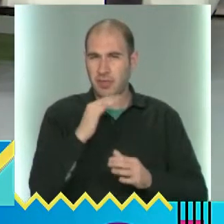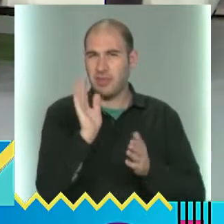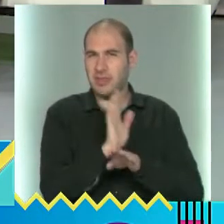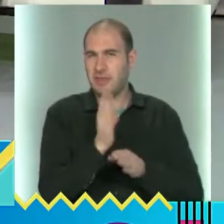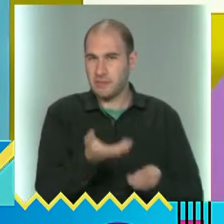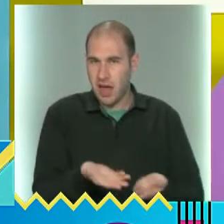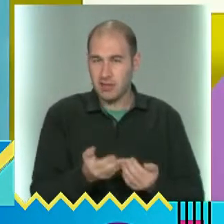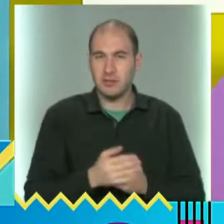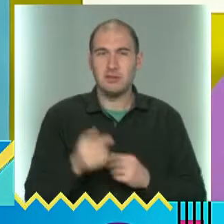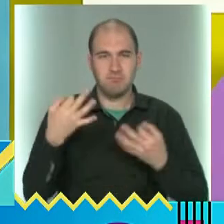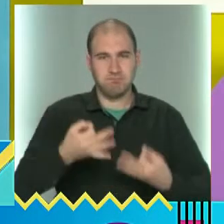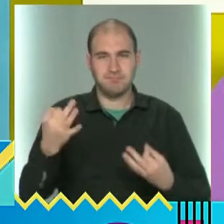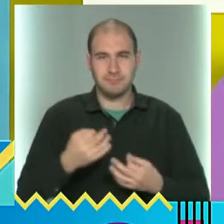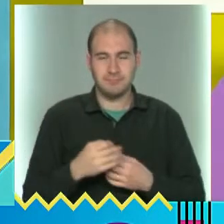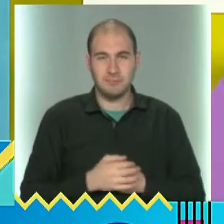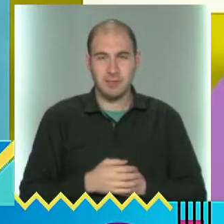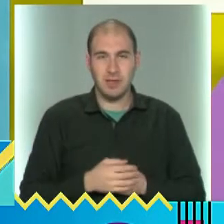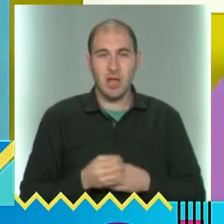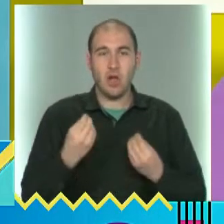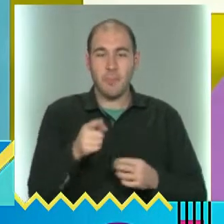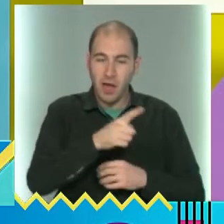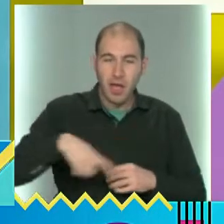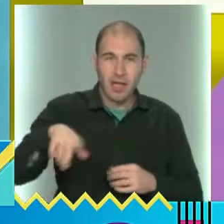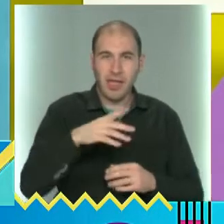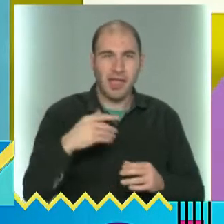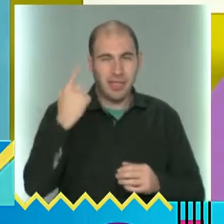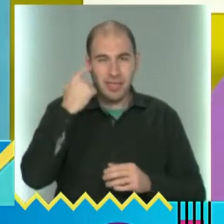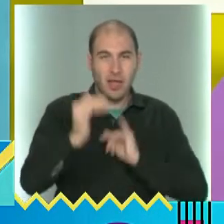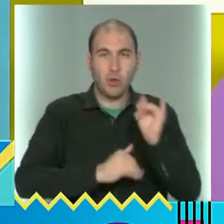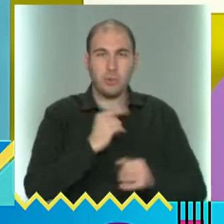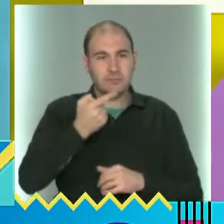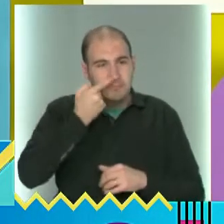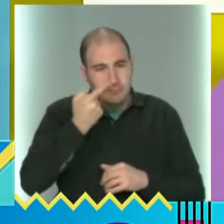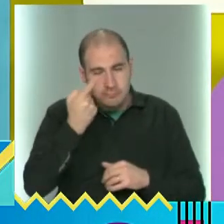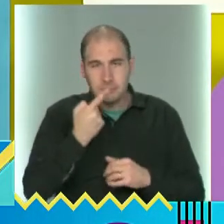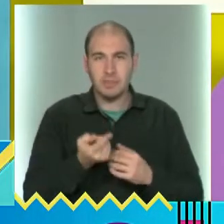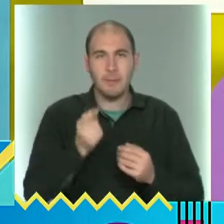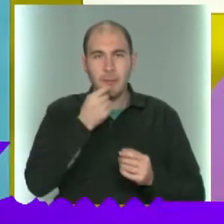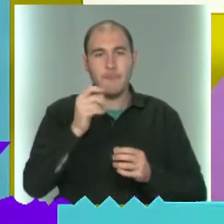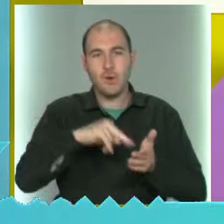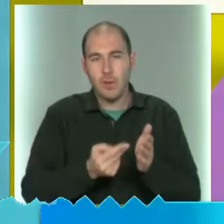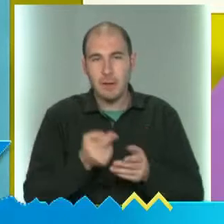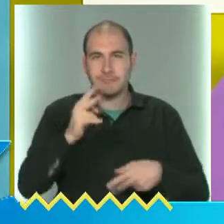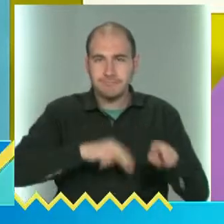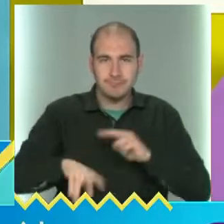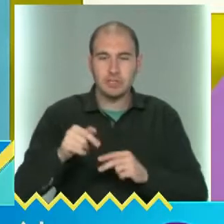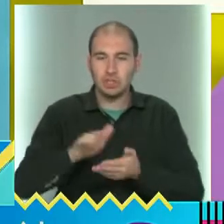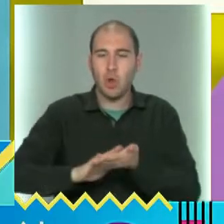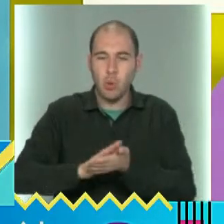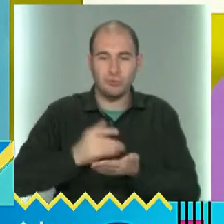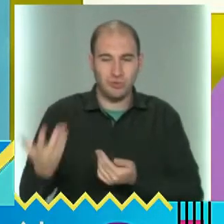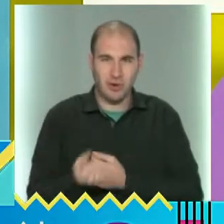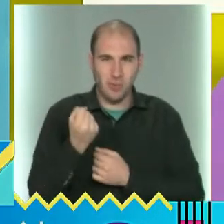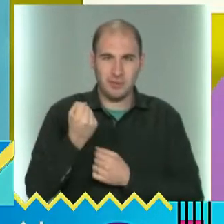Pero bueno, está bueno ver cómo ellos mismos se definen a ellos a partir de la curiosidad, de detectar un problema y de encontrar una